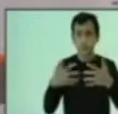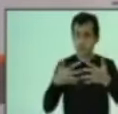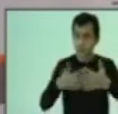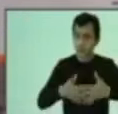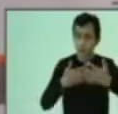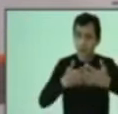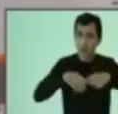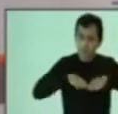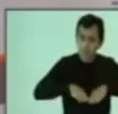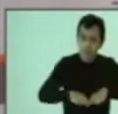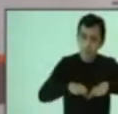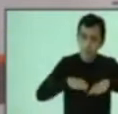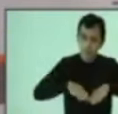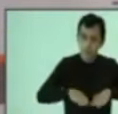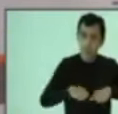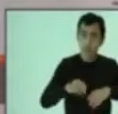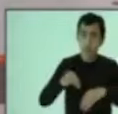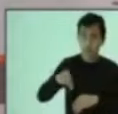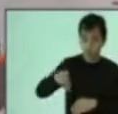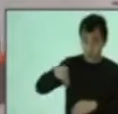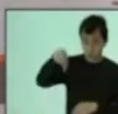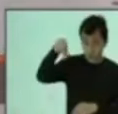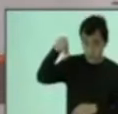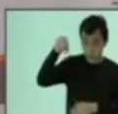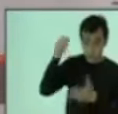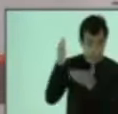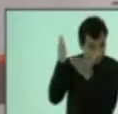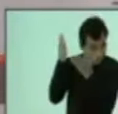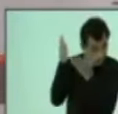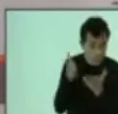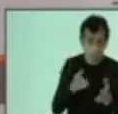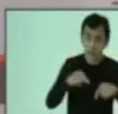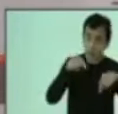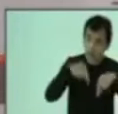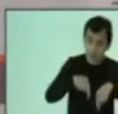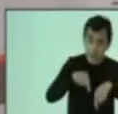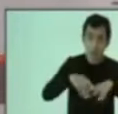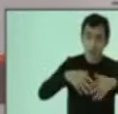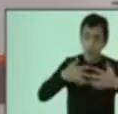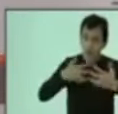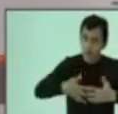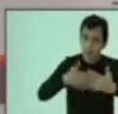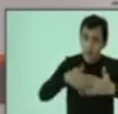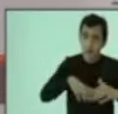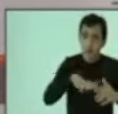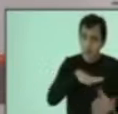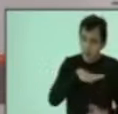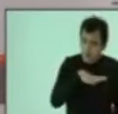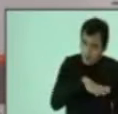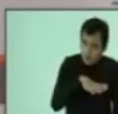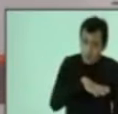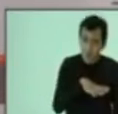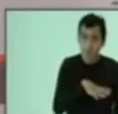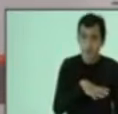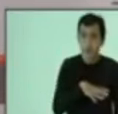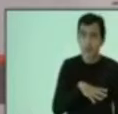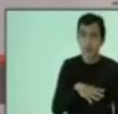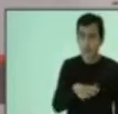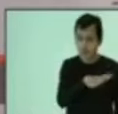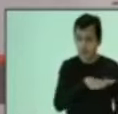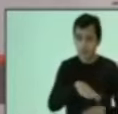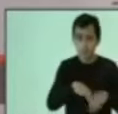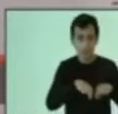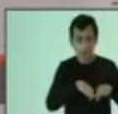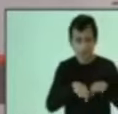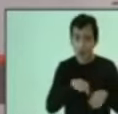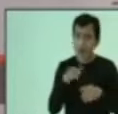maquiladoras, empresas en el norte del país, para que vengan a establecerse aquí a nuestro municipio y nos apoyen con todas las fuentes